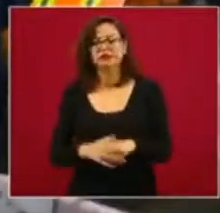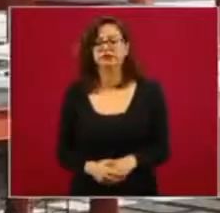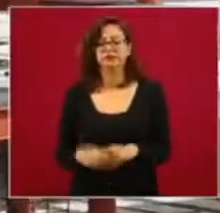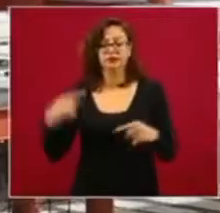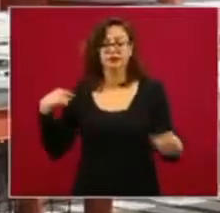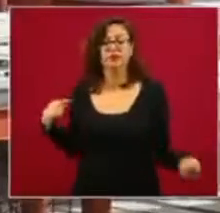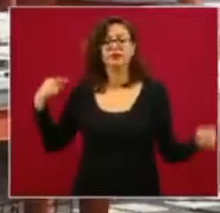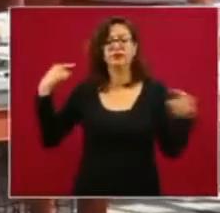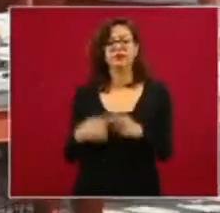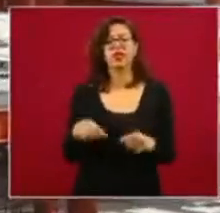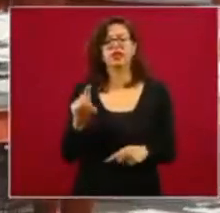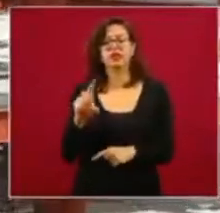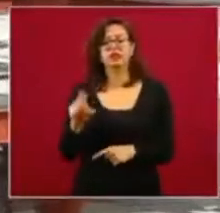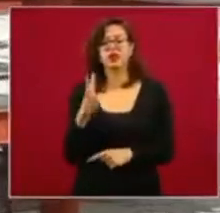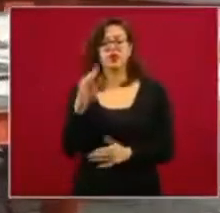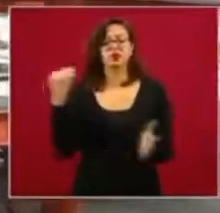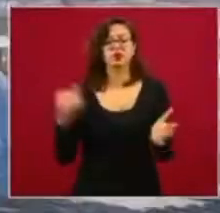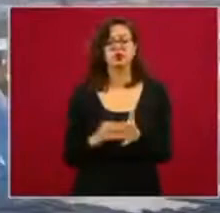fecha, se han generado